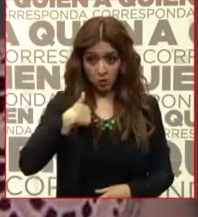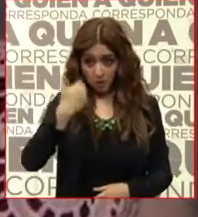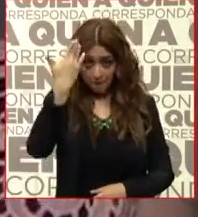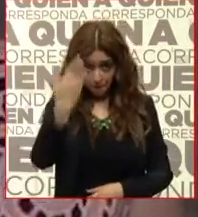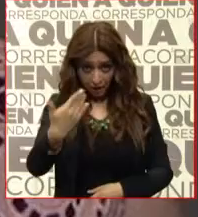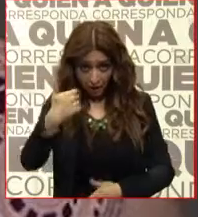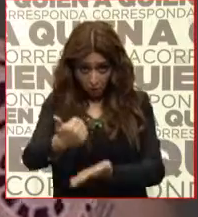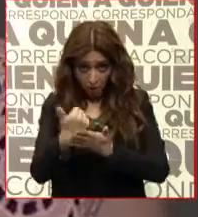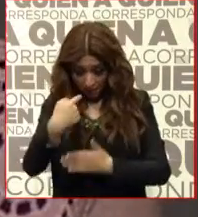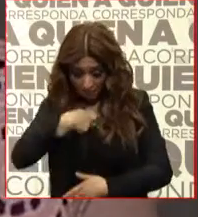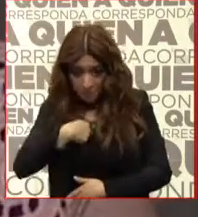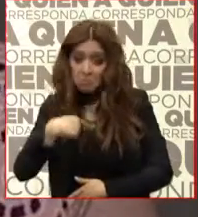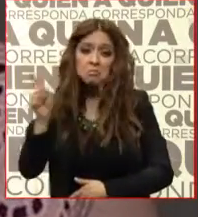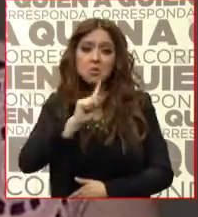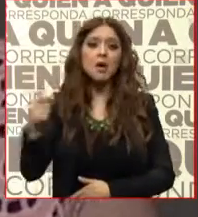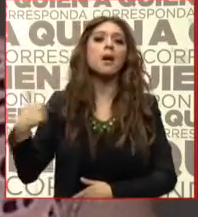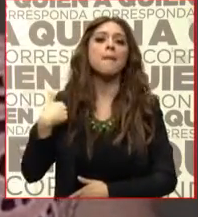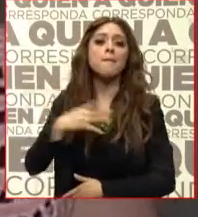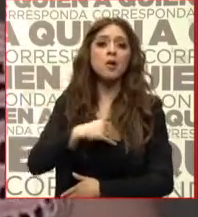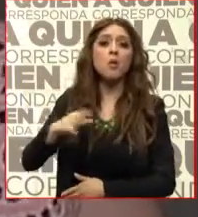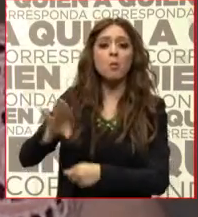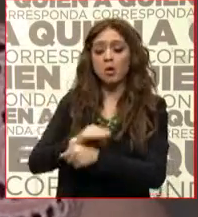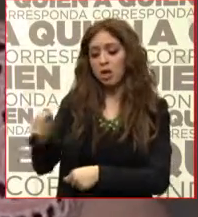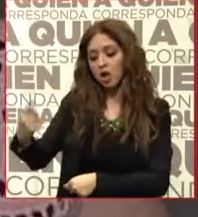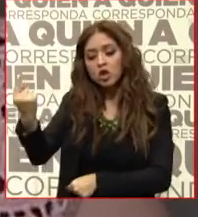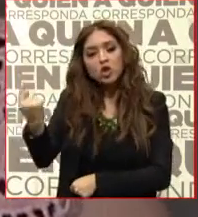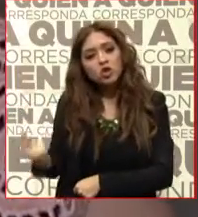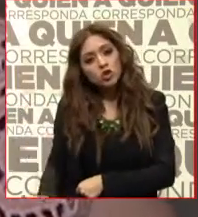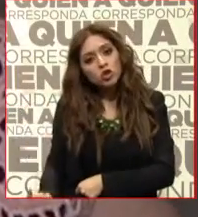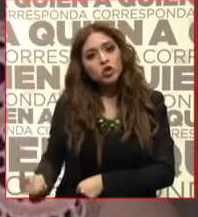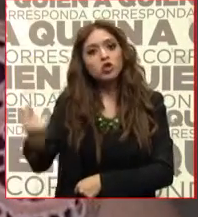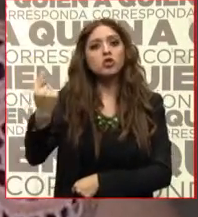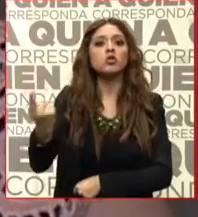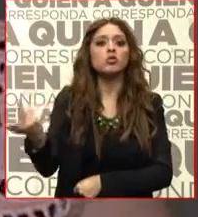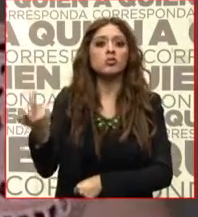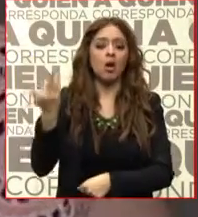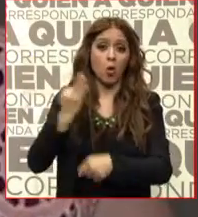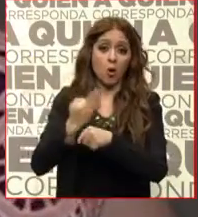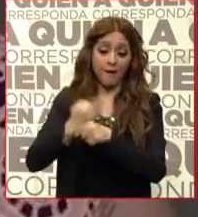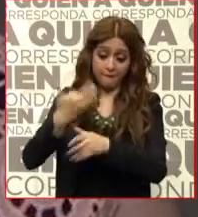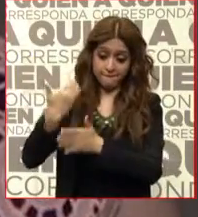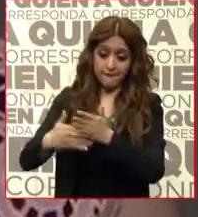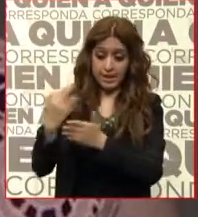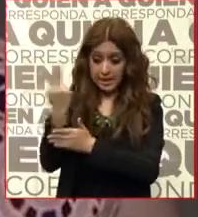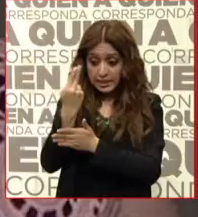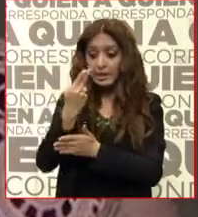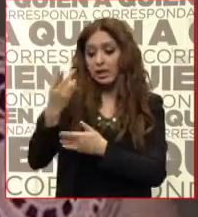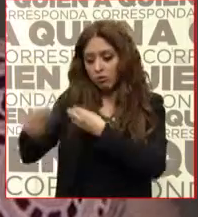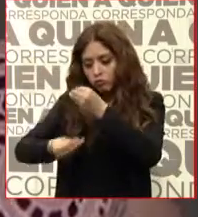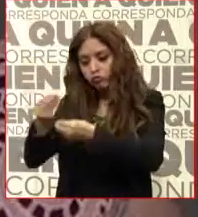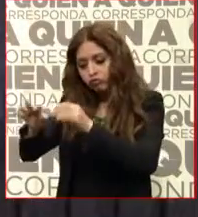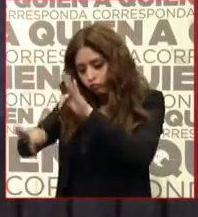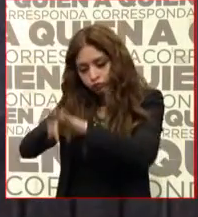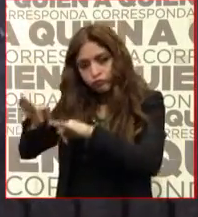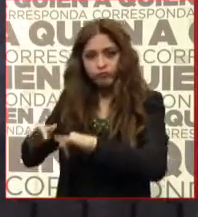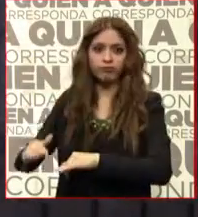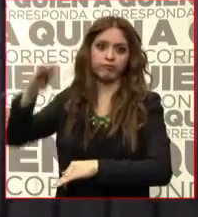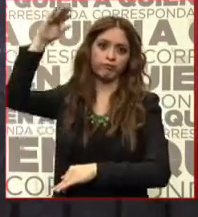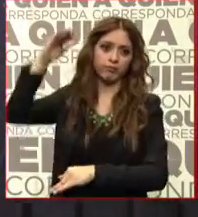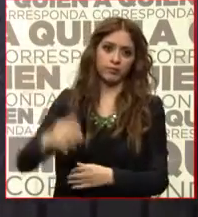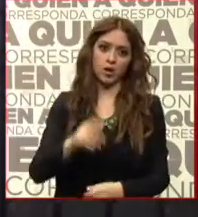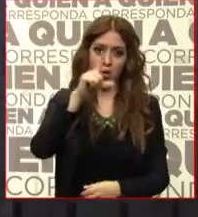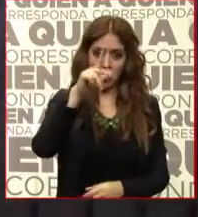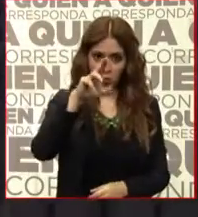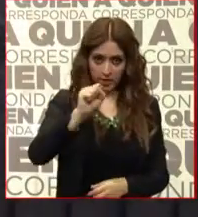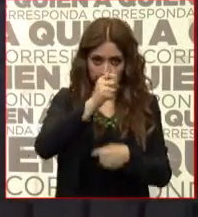para mi niño, porque pues él todavía le falta, pues está chiquito y él todavía pues necesita mucha ayuda. Son imágenes de